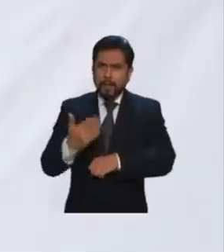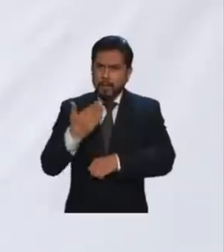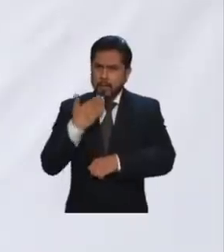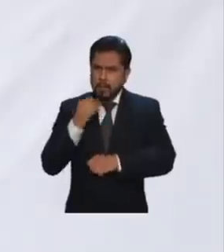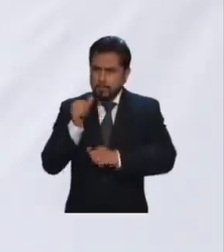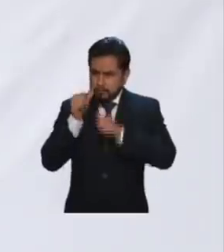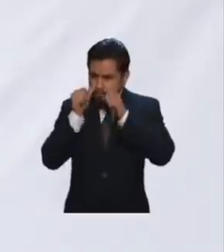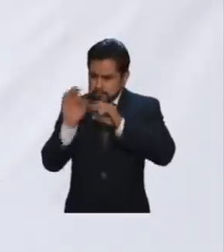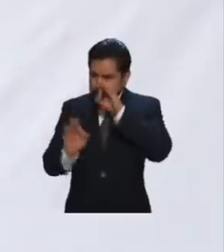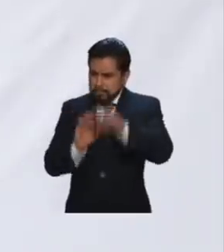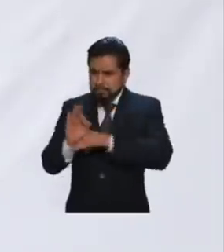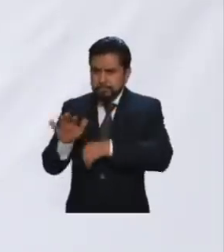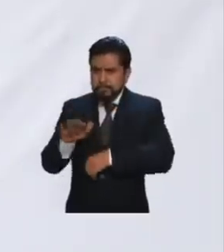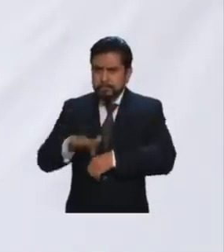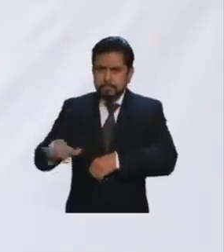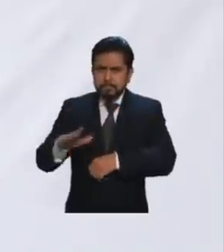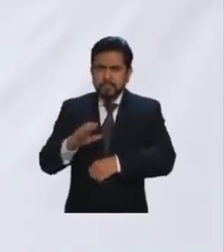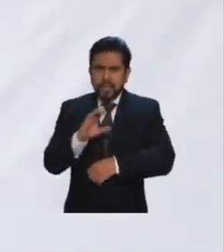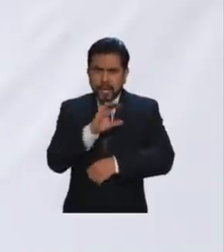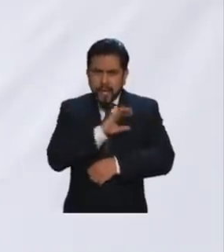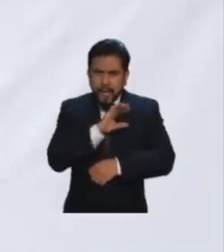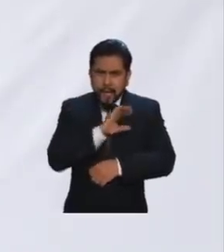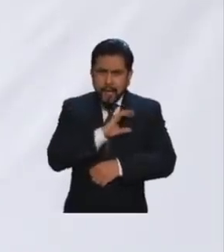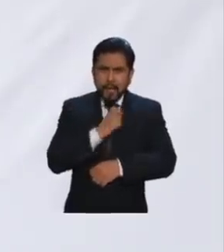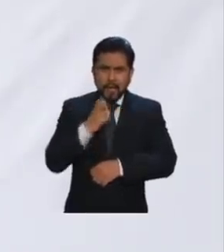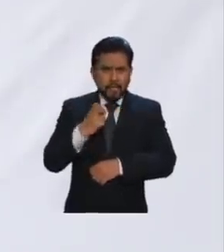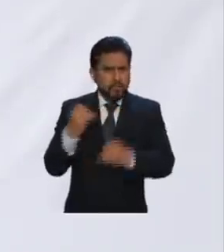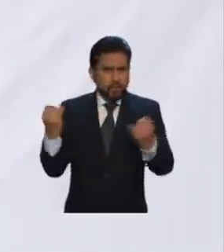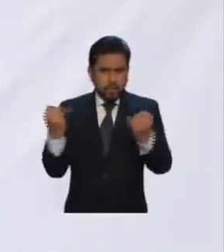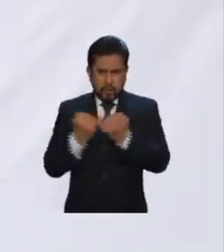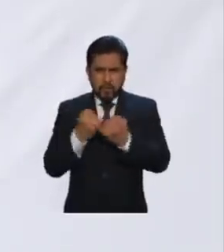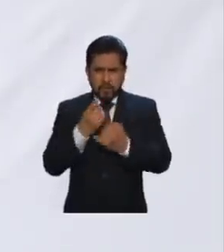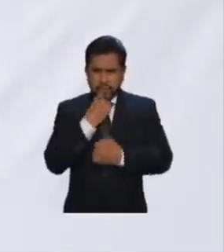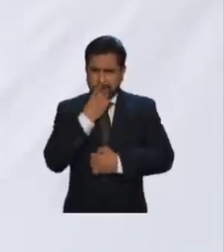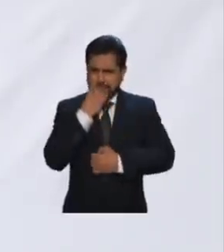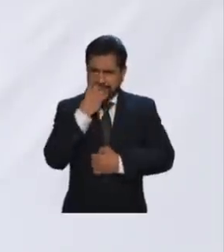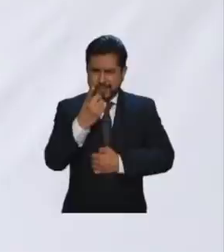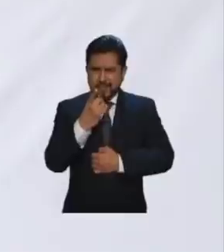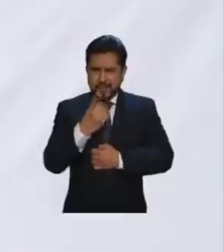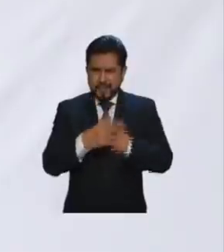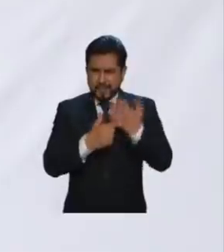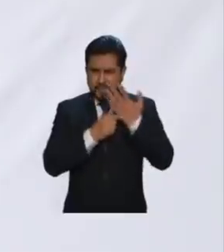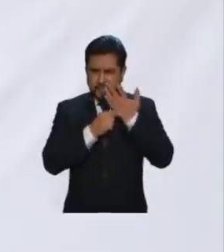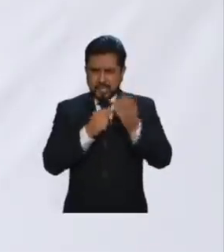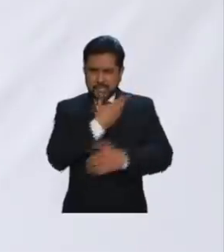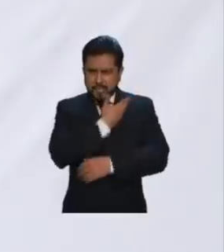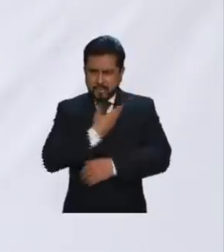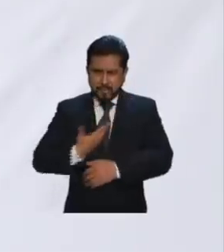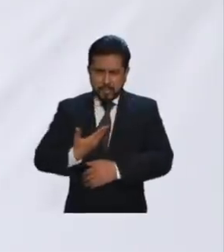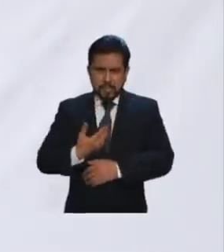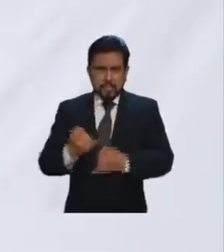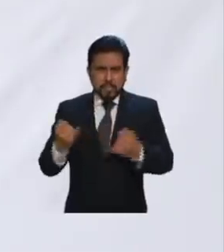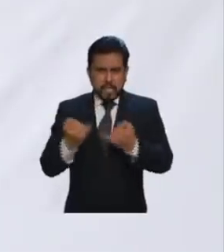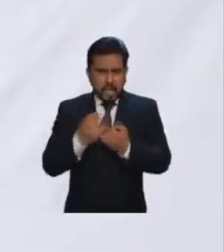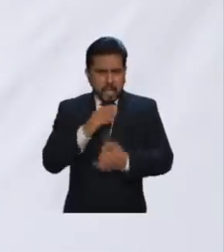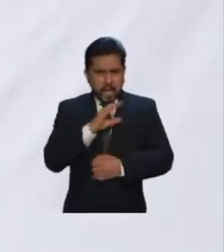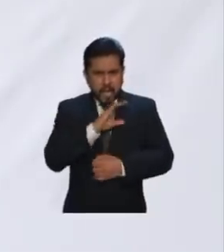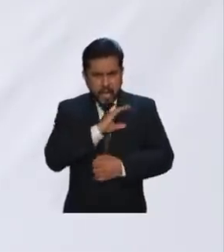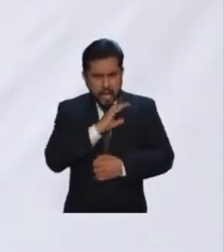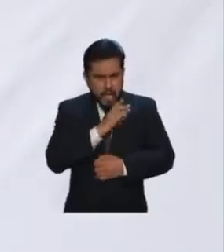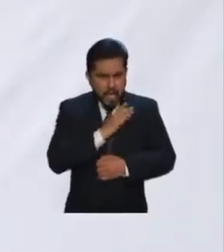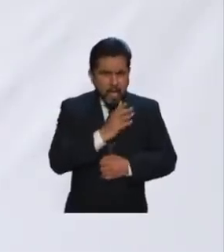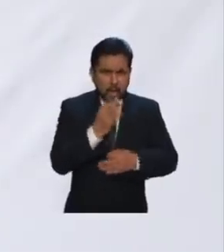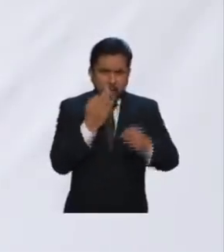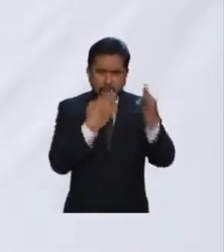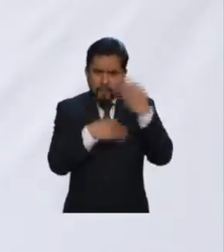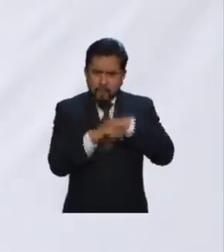Proyecto que se hace con amor, como dice el presidente de la República. Amor a los demás, amor a